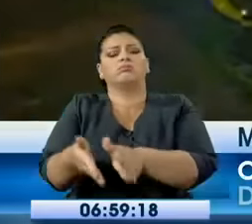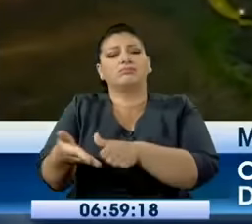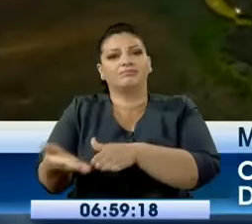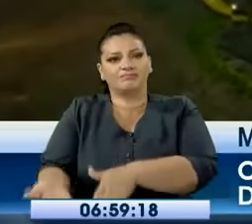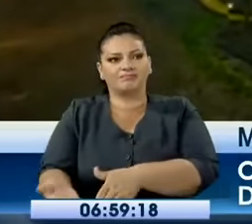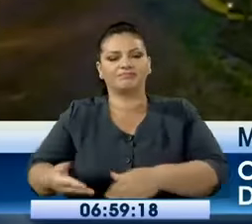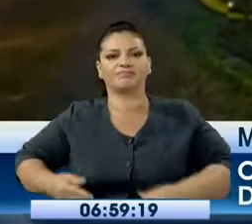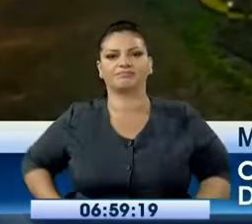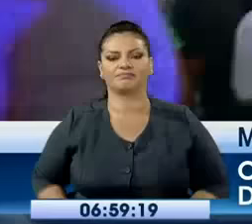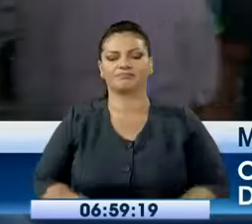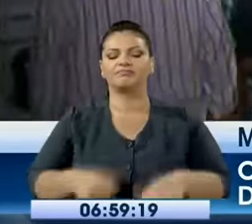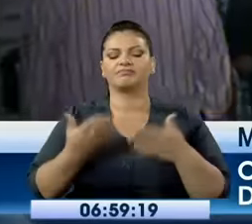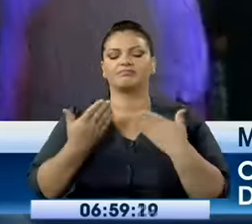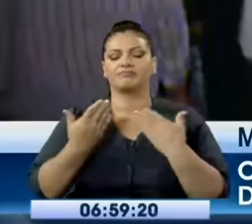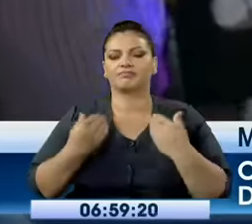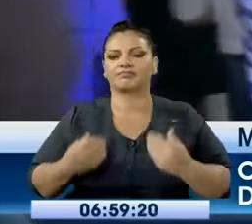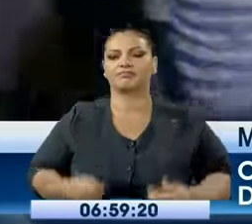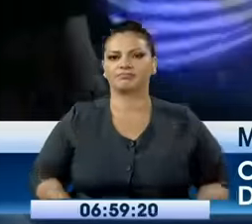en Guayaquil.